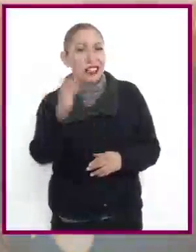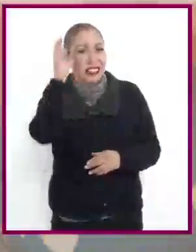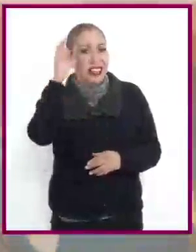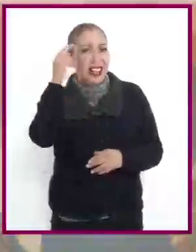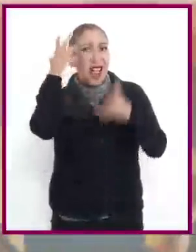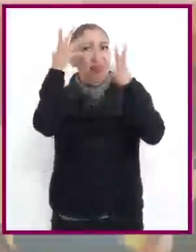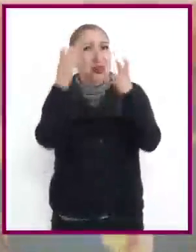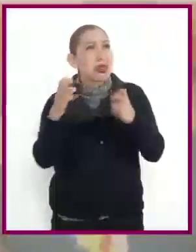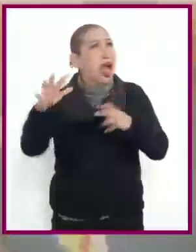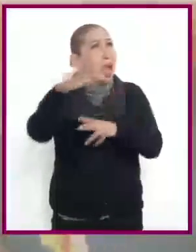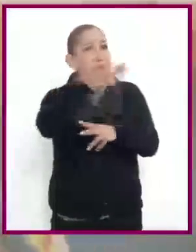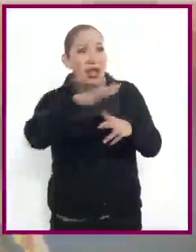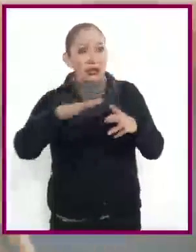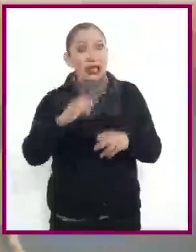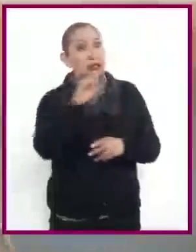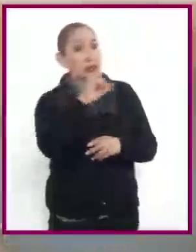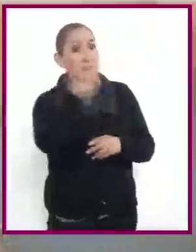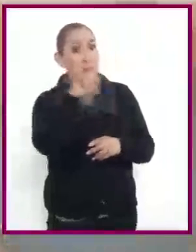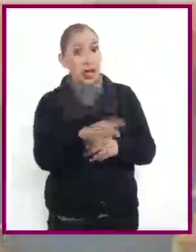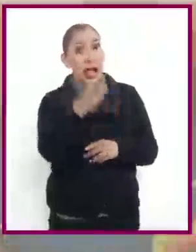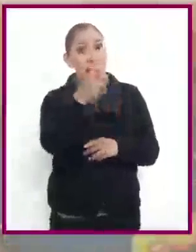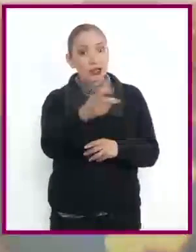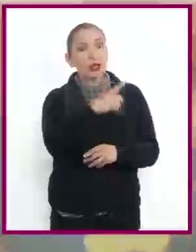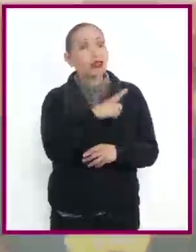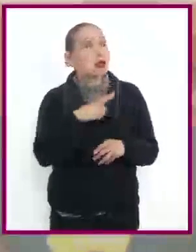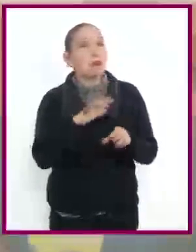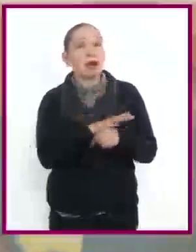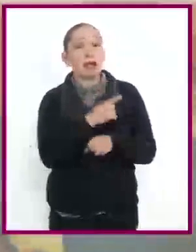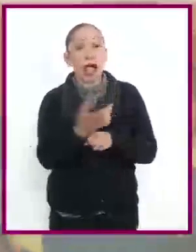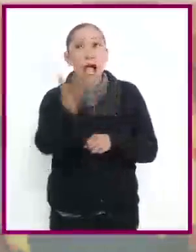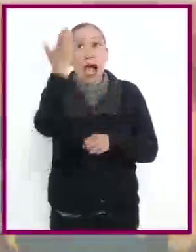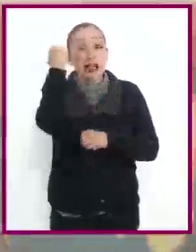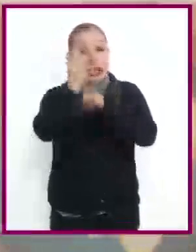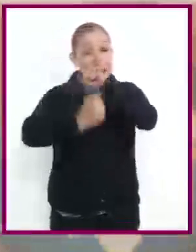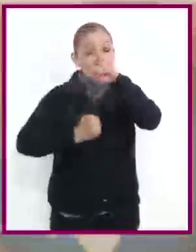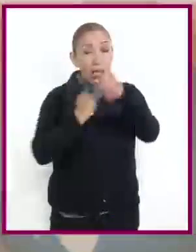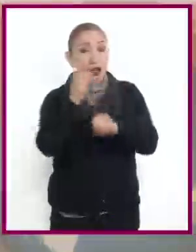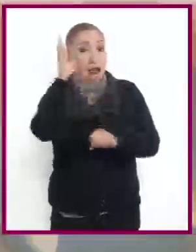bien. Hola Trali, tengo algo impactante que mostrarles.